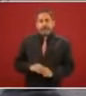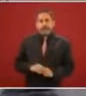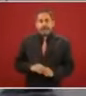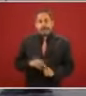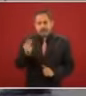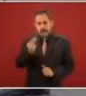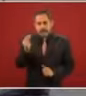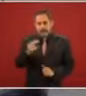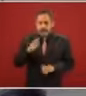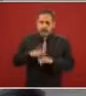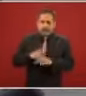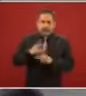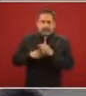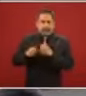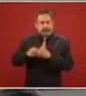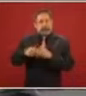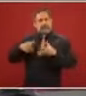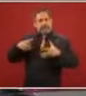necesitamos crecer,